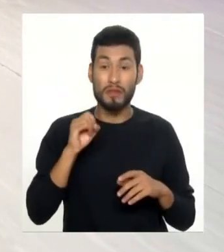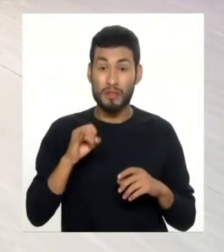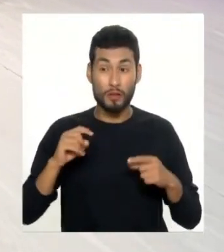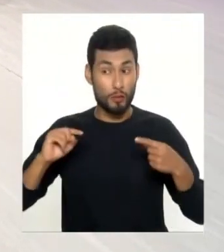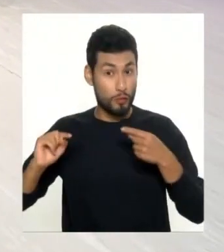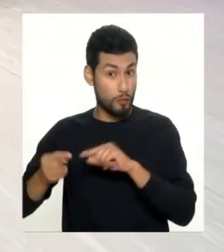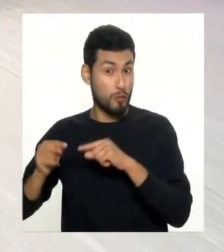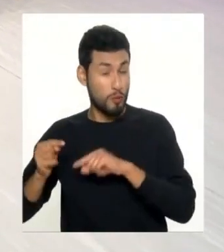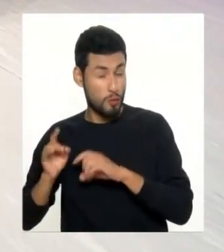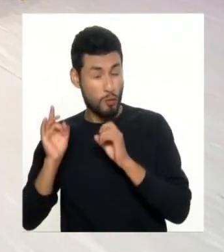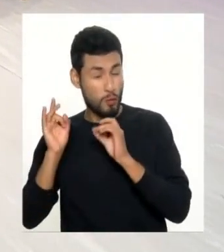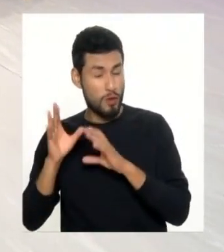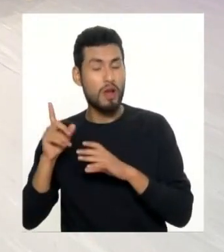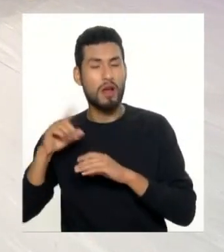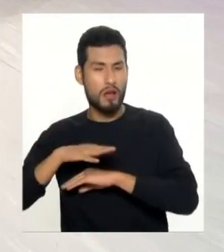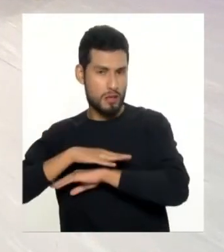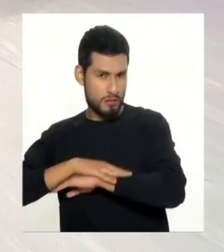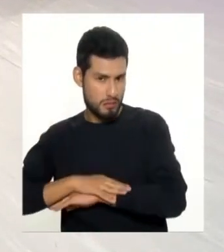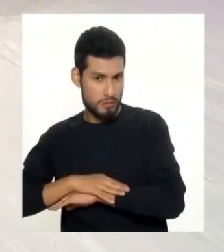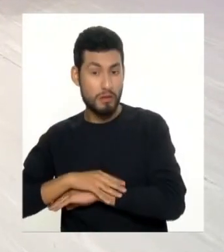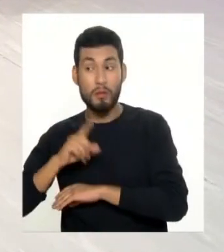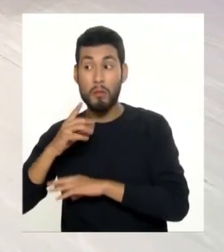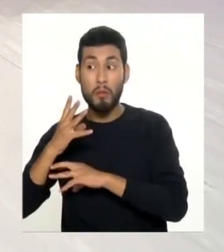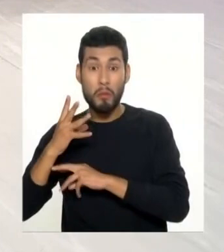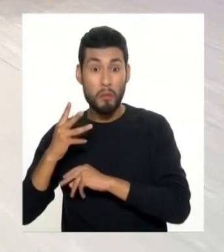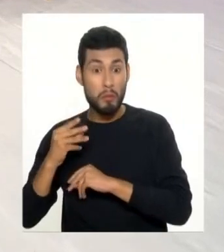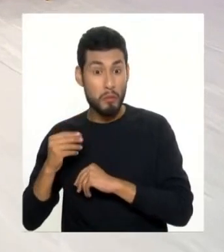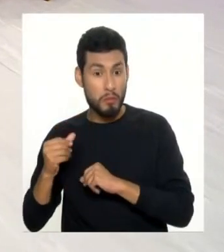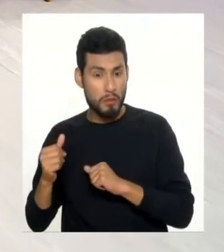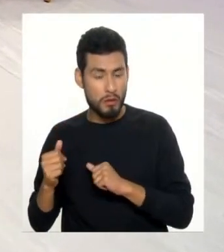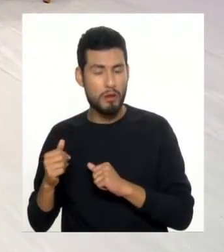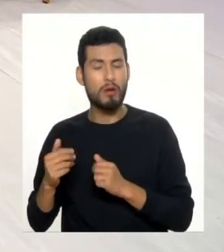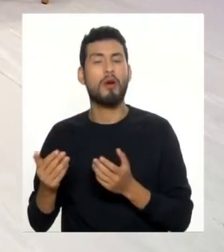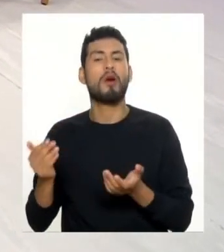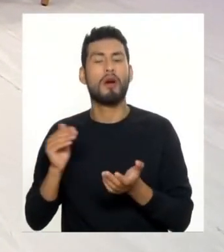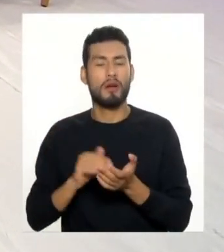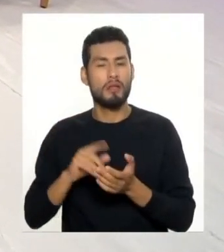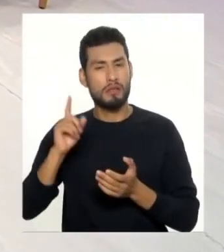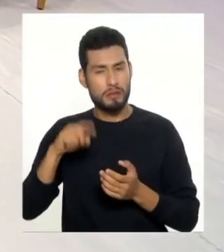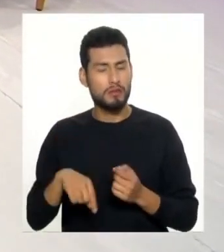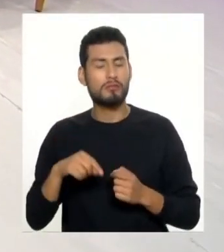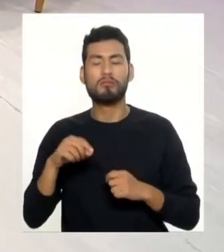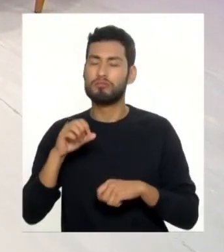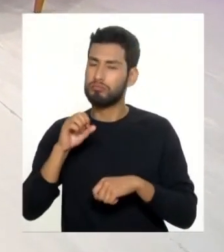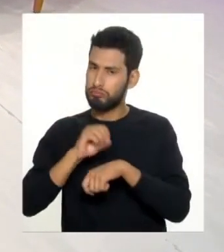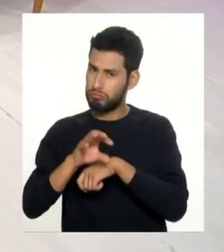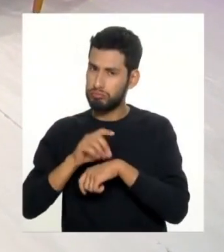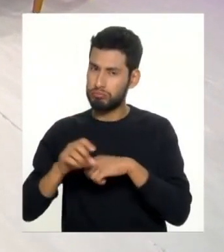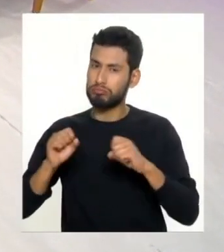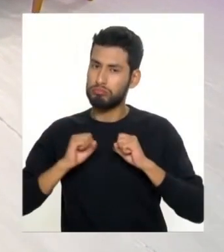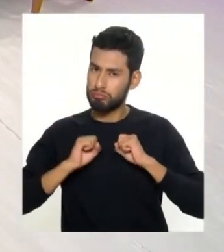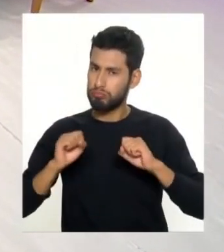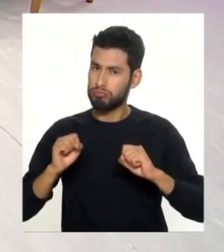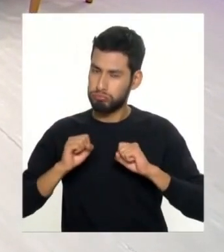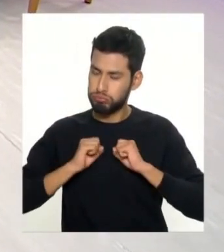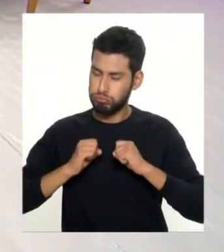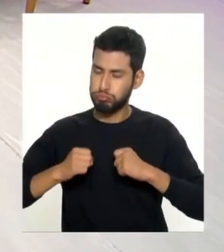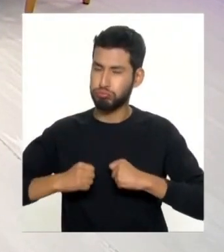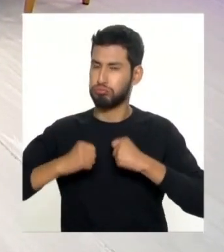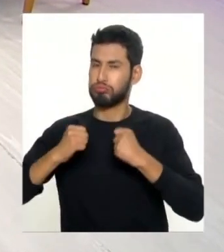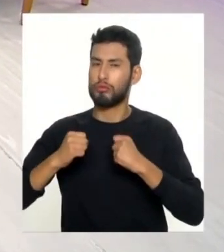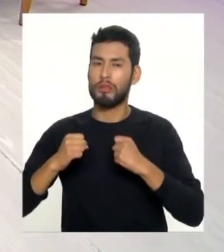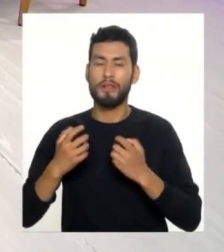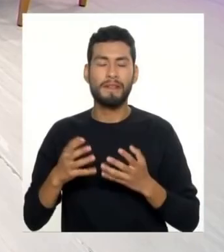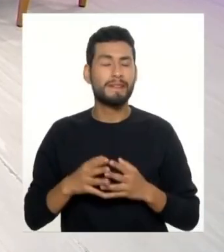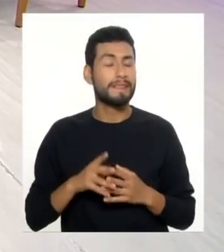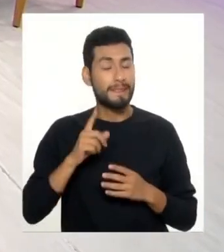indica el reposo. Ni bien calma la crisis de dolor, se recomienda trabajar el fortalecimiento. En este punto es